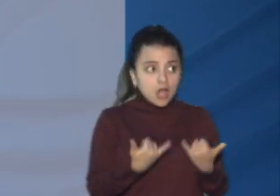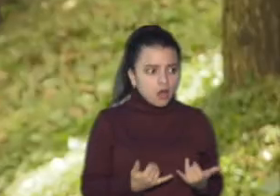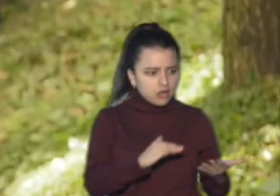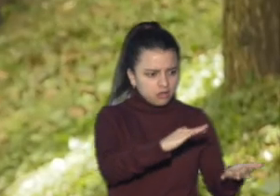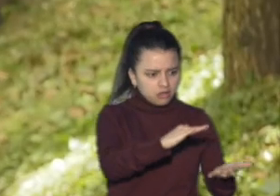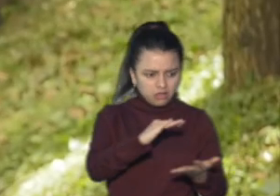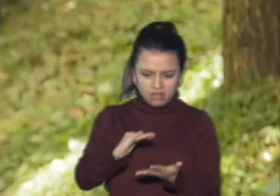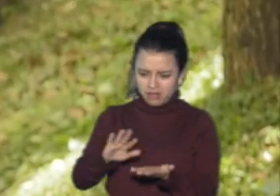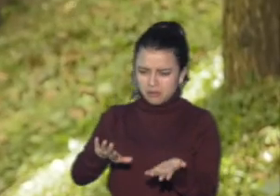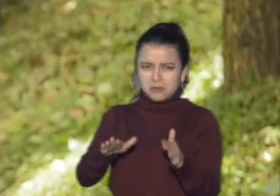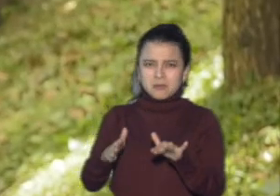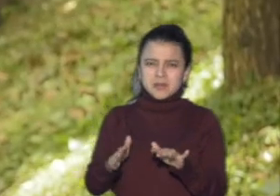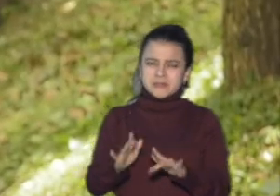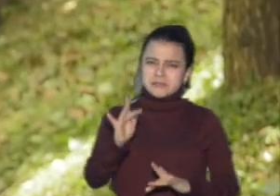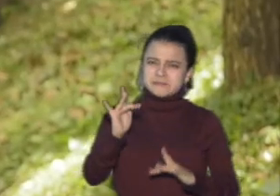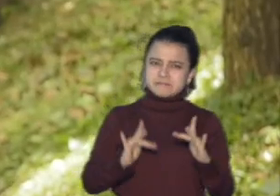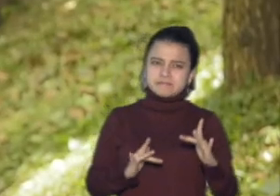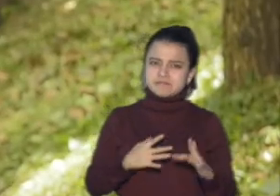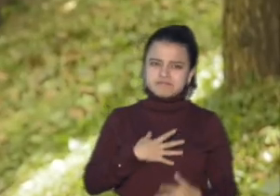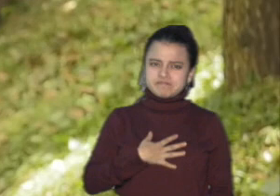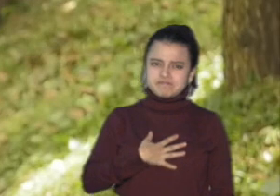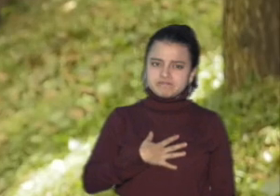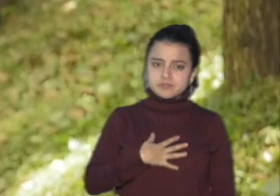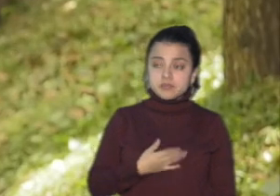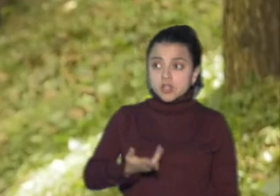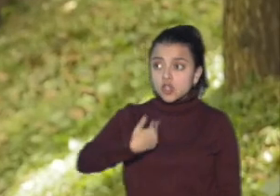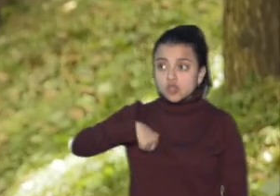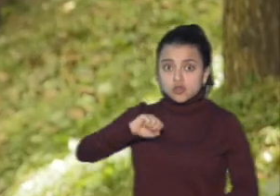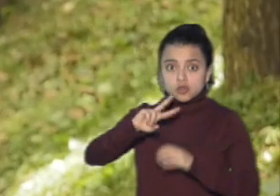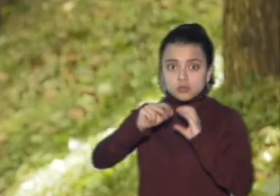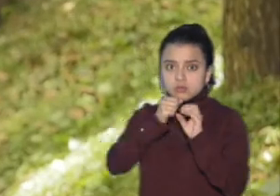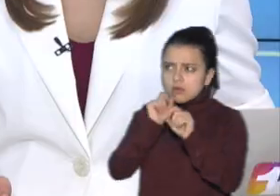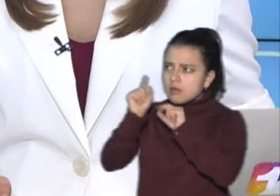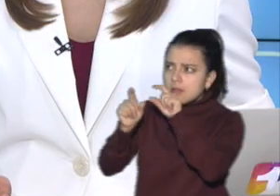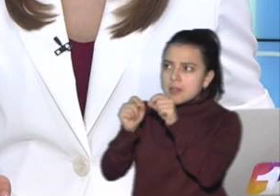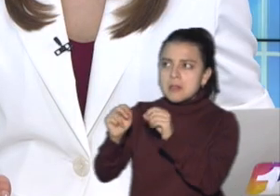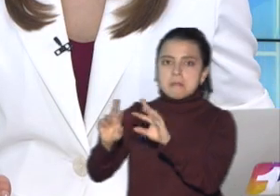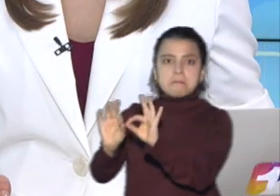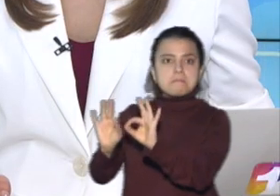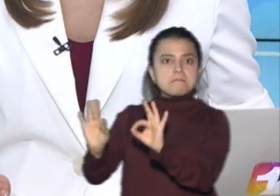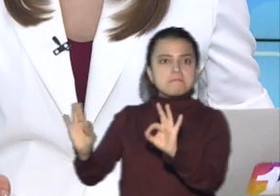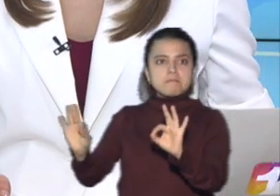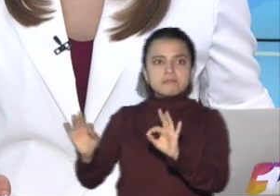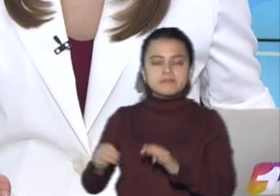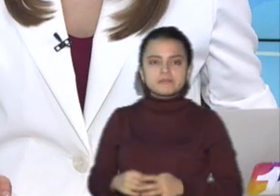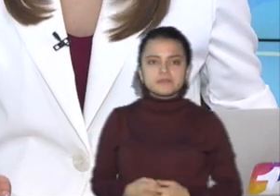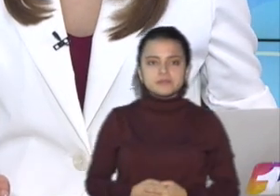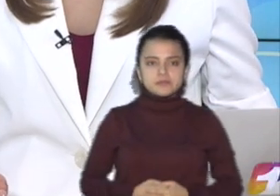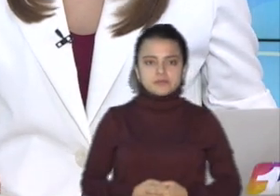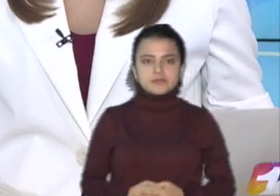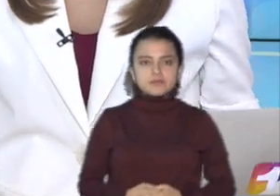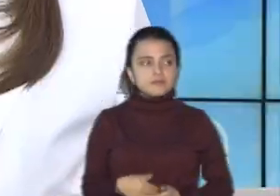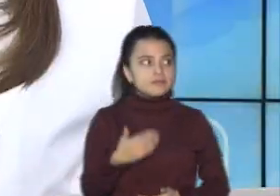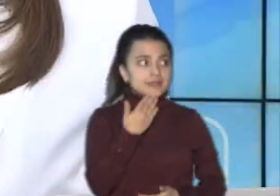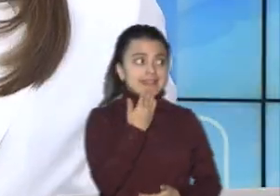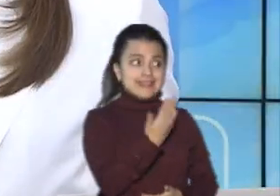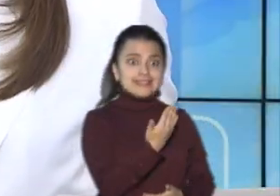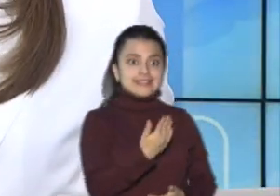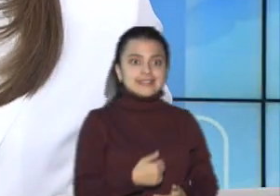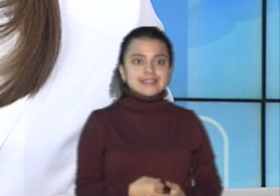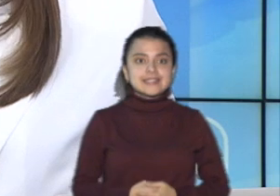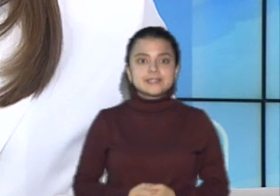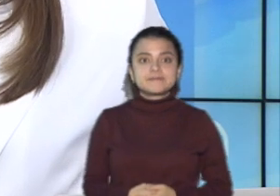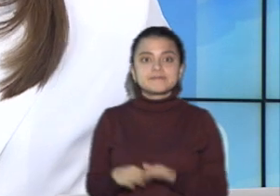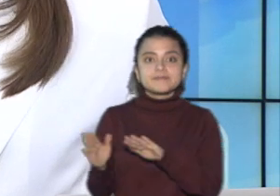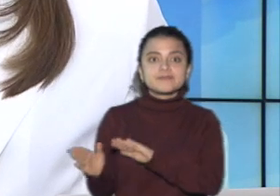respuesta. Son las noticias desde la capital del país. Luisa Fernández, Noticentro 1, CMI. Luisa, muchas gracias. Y